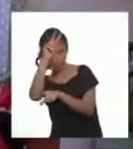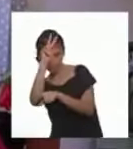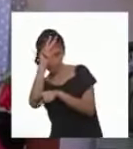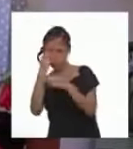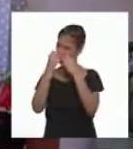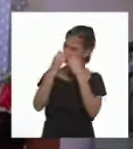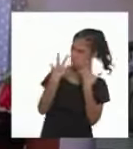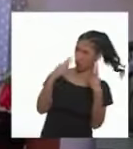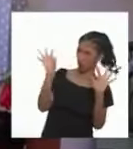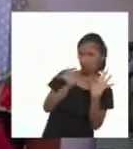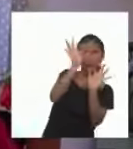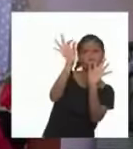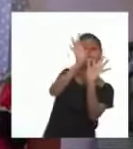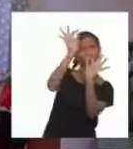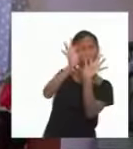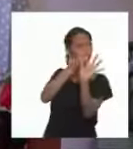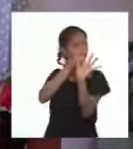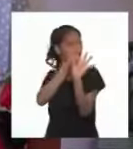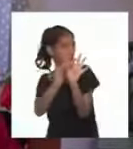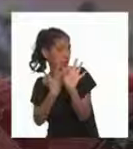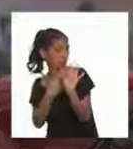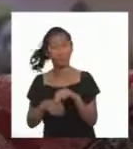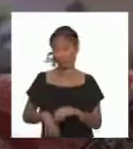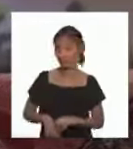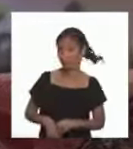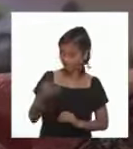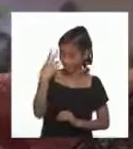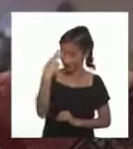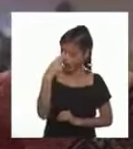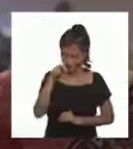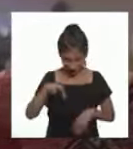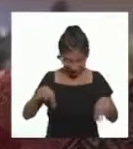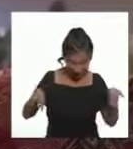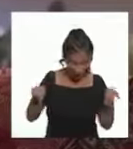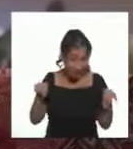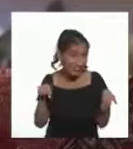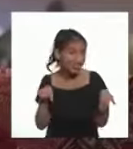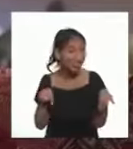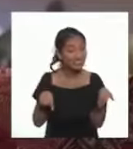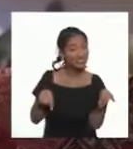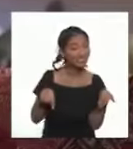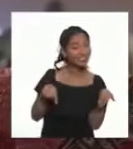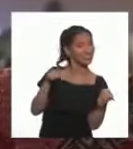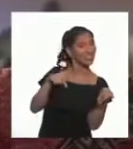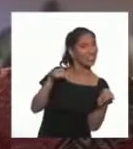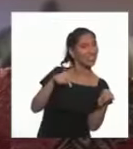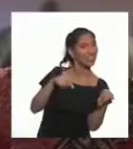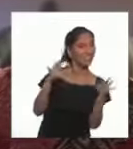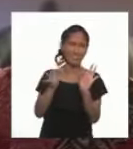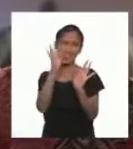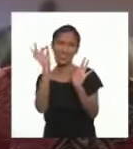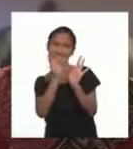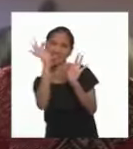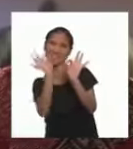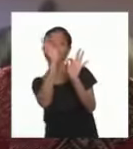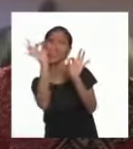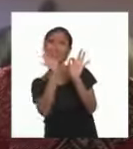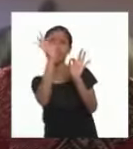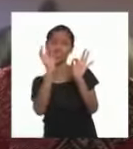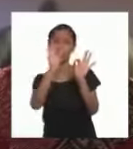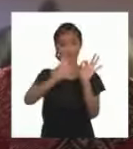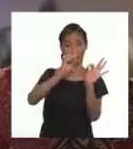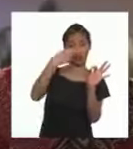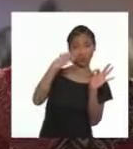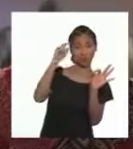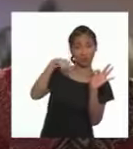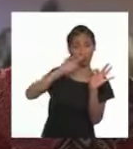hermoso tejido! Sí, sí, sí. Mira, mira este. Este es el tejido de chinchero de